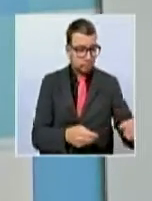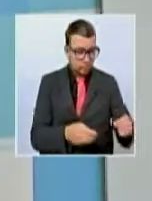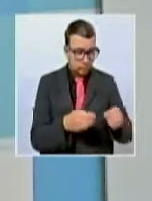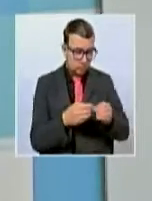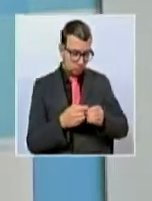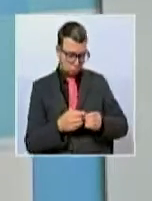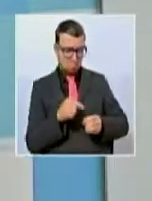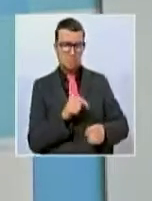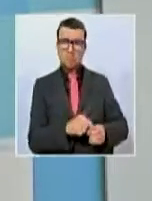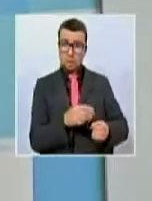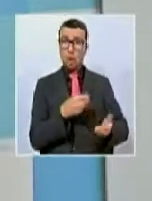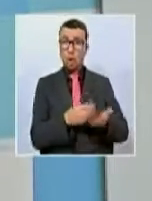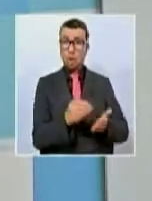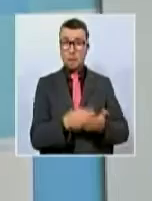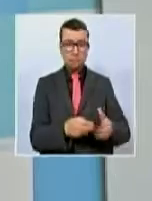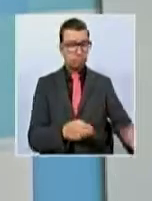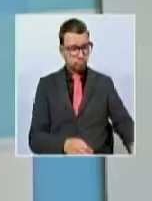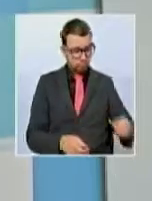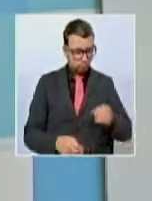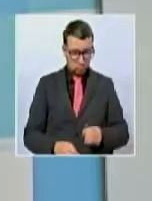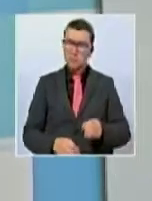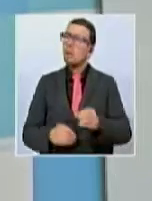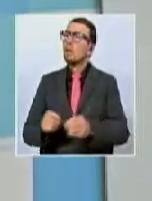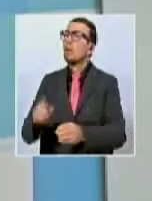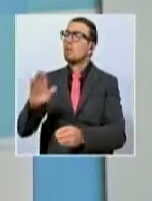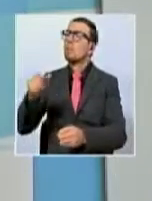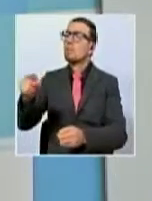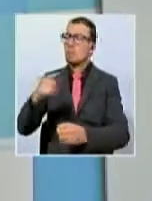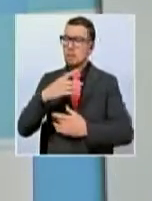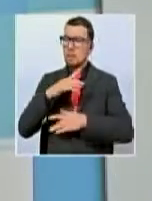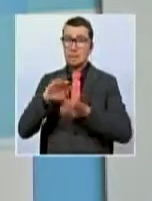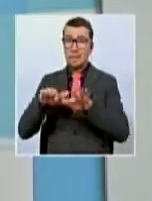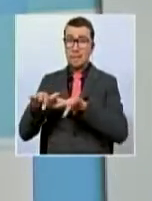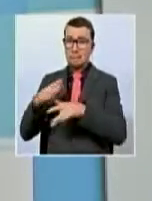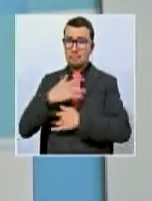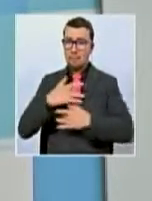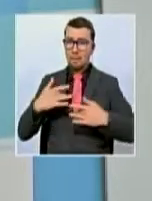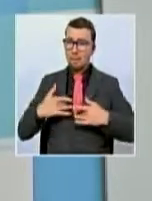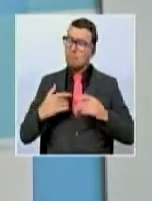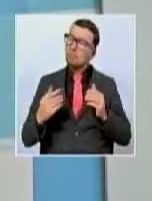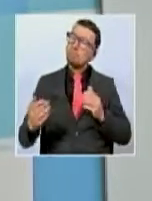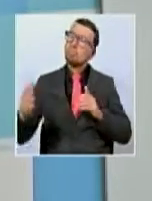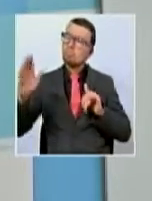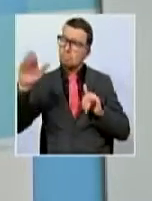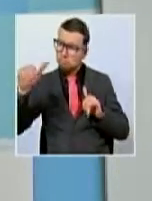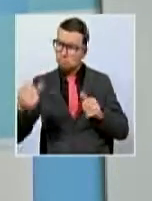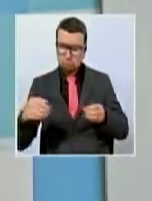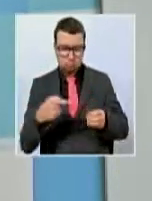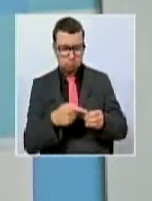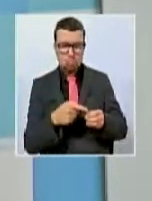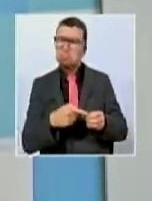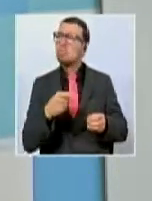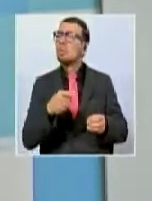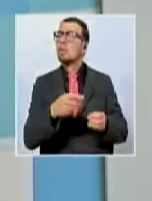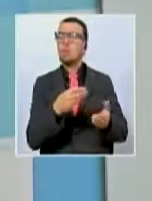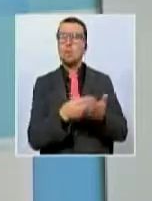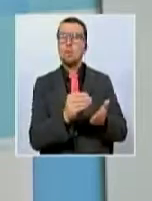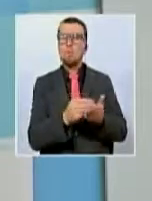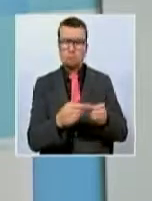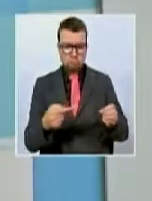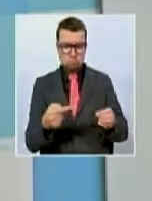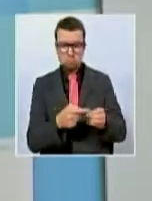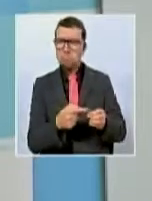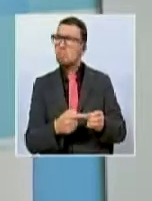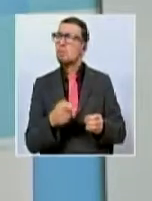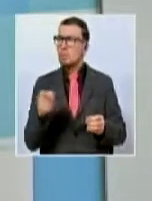comprar el producto y puede acercarse a una Secretaría de Salud o puede acercarse a las seccionales del INVIMA y entregarlo y decir